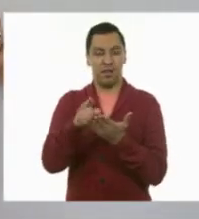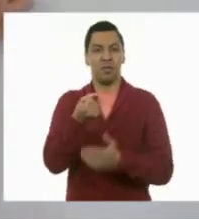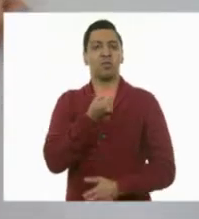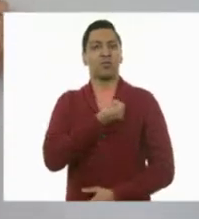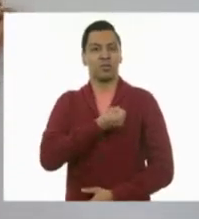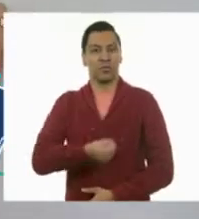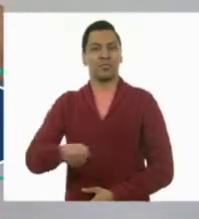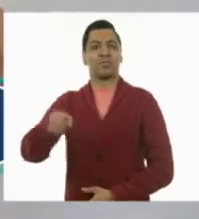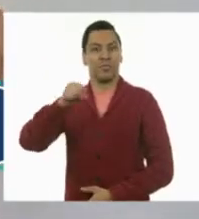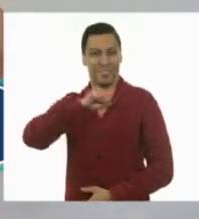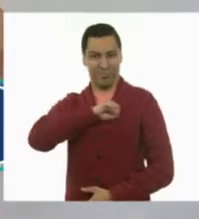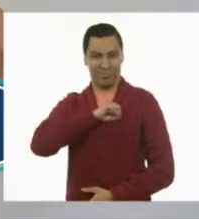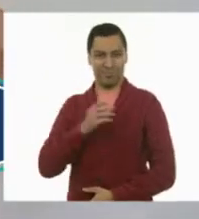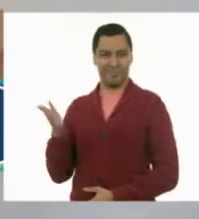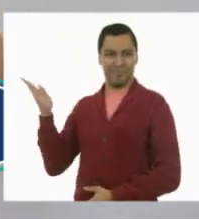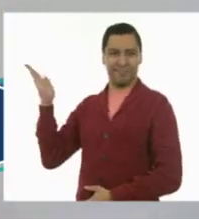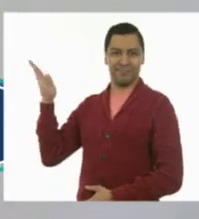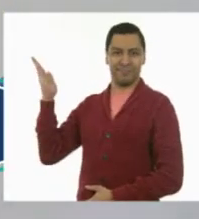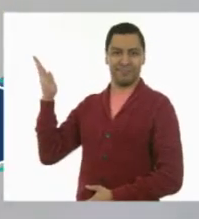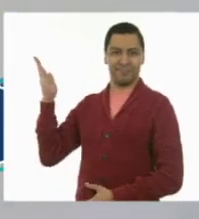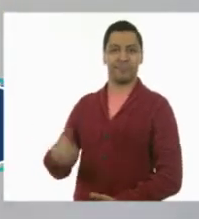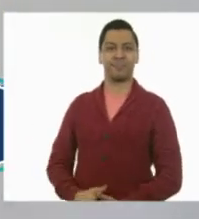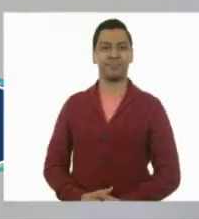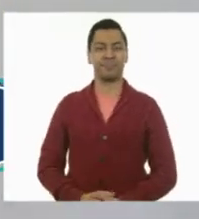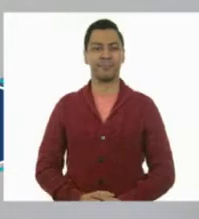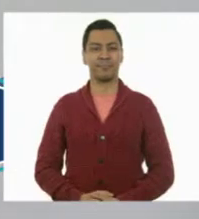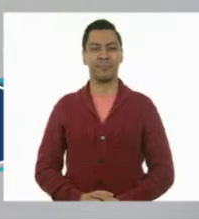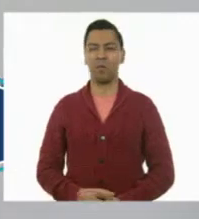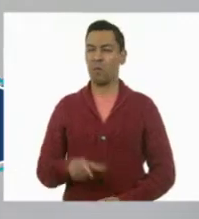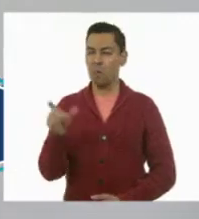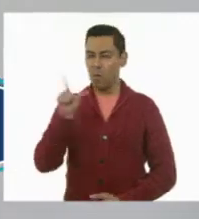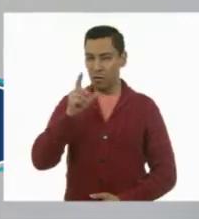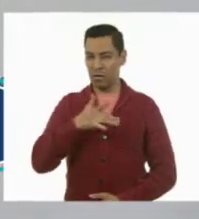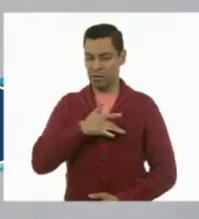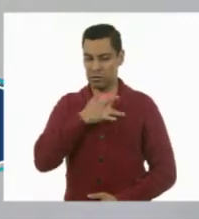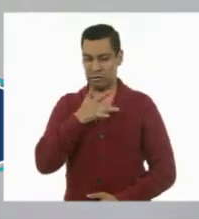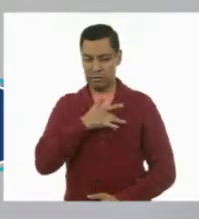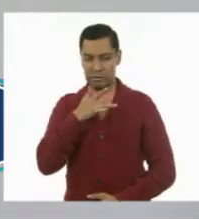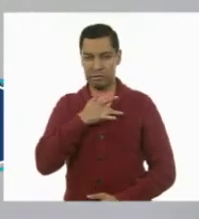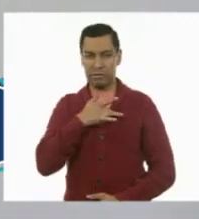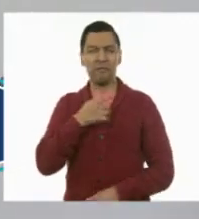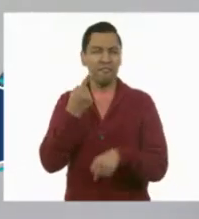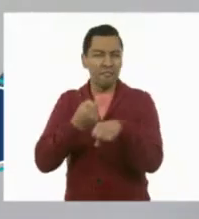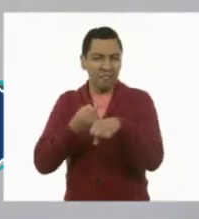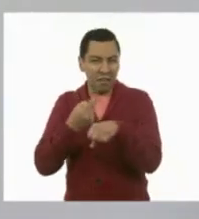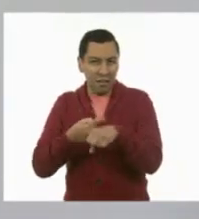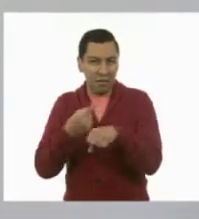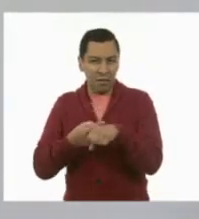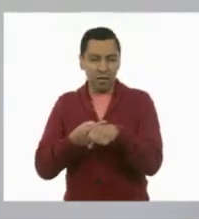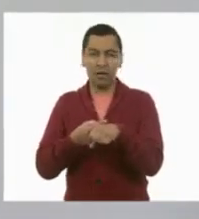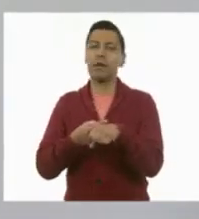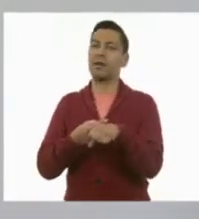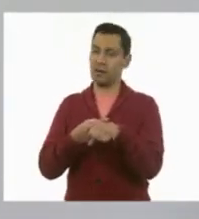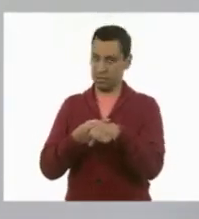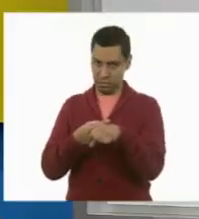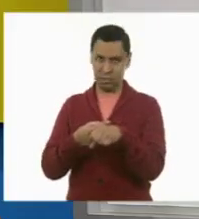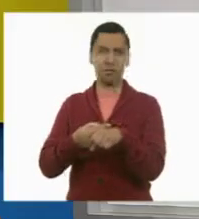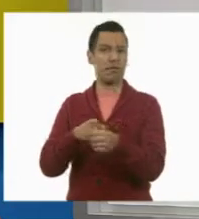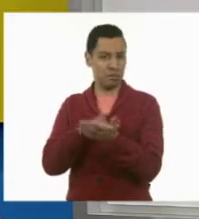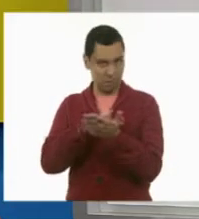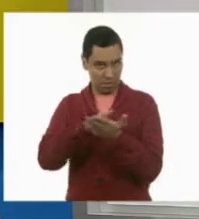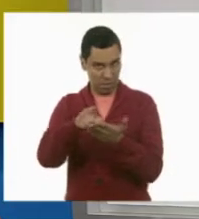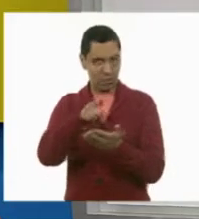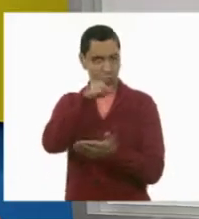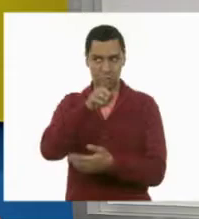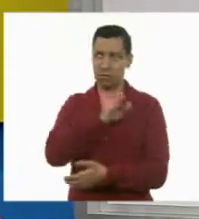Sí. Exacto. Entonces, cuando nos sintamos un poquito mal, pues ya sabemos que tenemos derecho a ir al